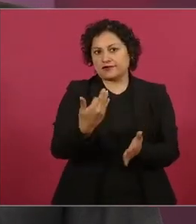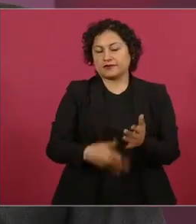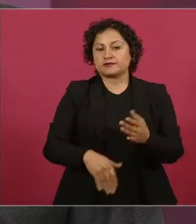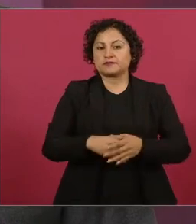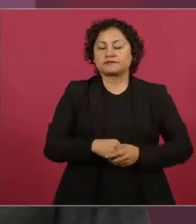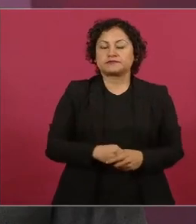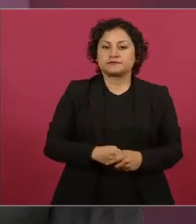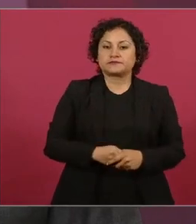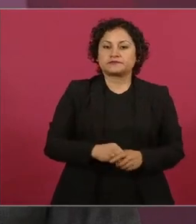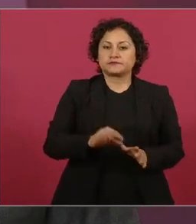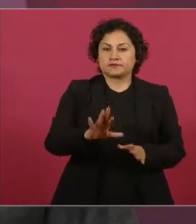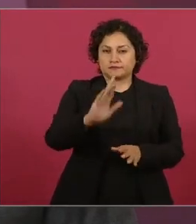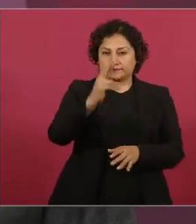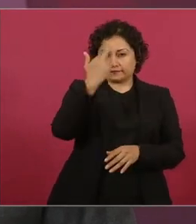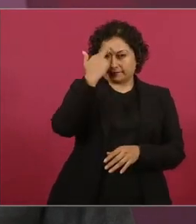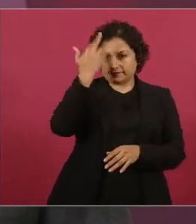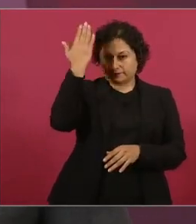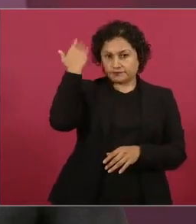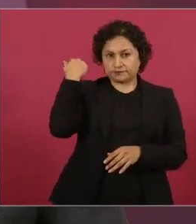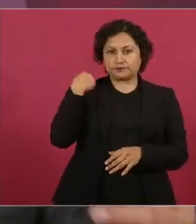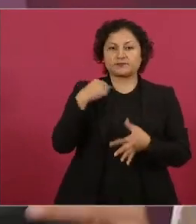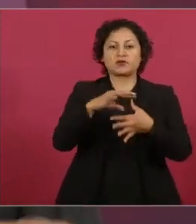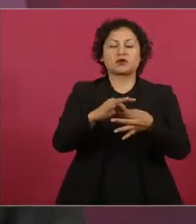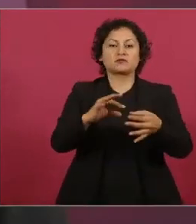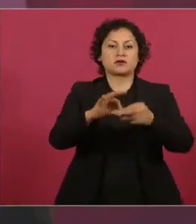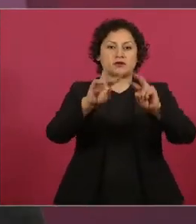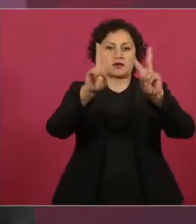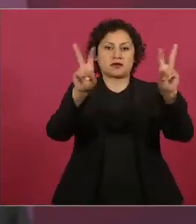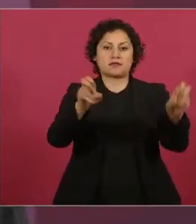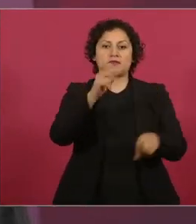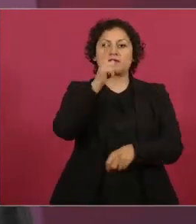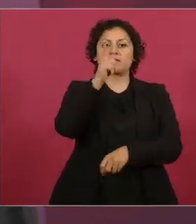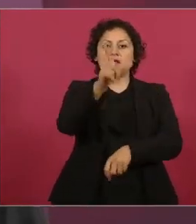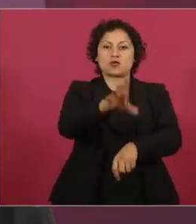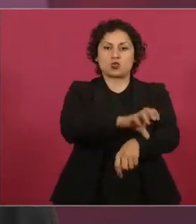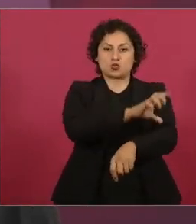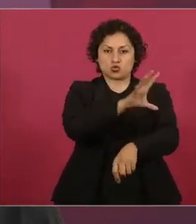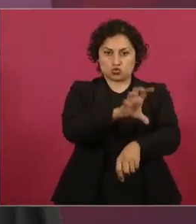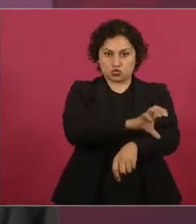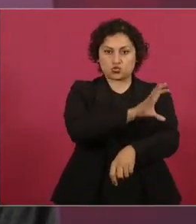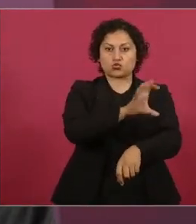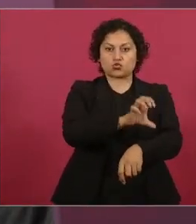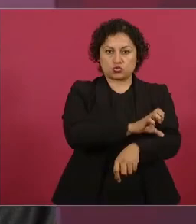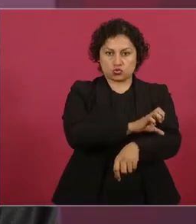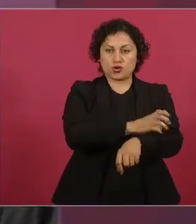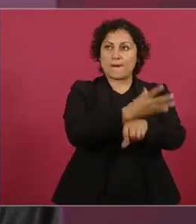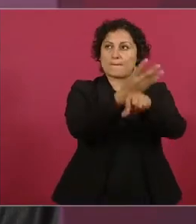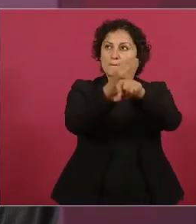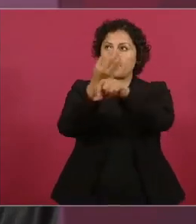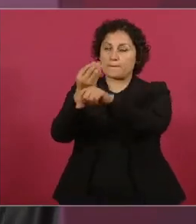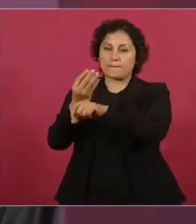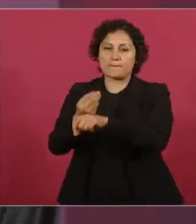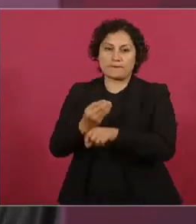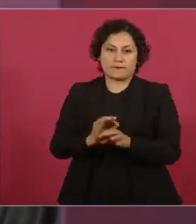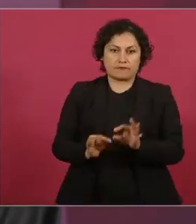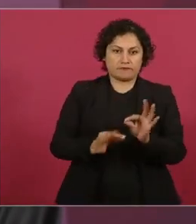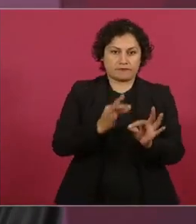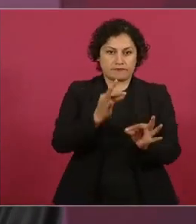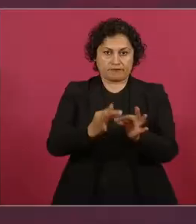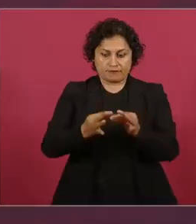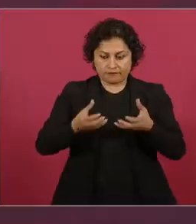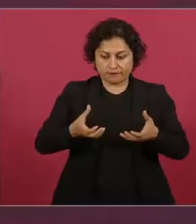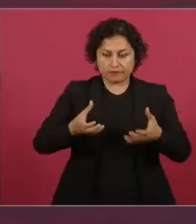Les hablaba yo del restablecimiento del sistema eléctrico, pero estamos haciendo una visita casa por casa para